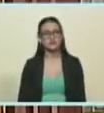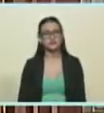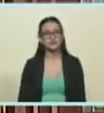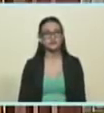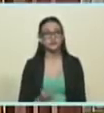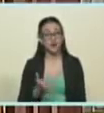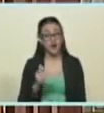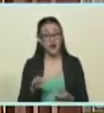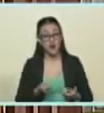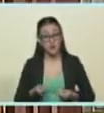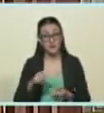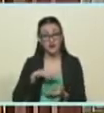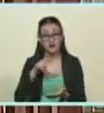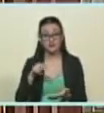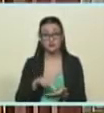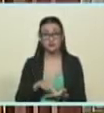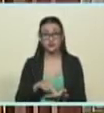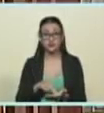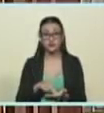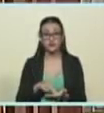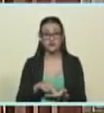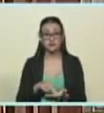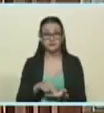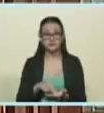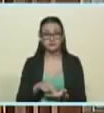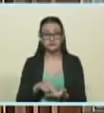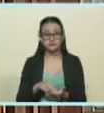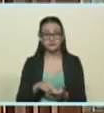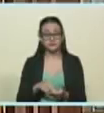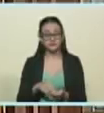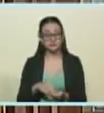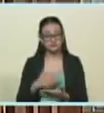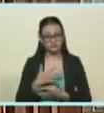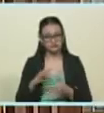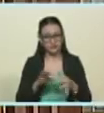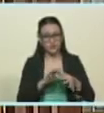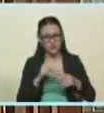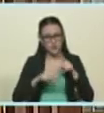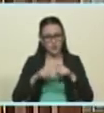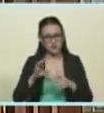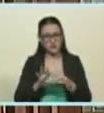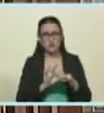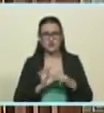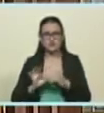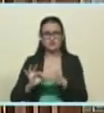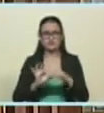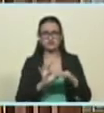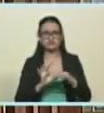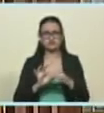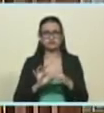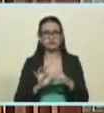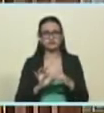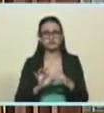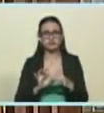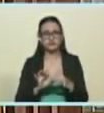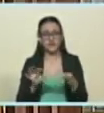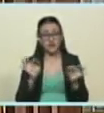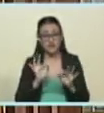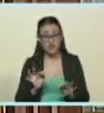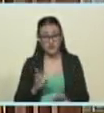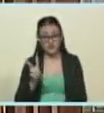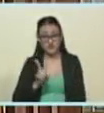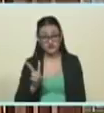Hay una economía nacional de grandes ejes, de grandes elementos unificadores, pero el modelo